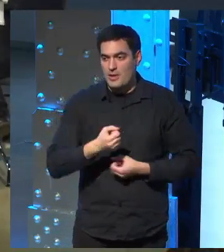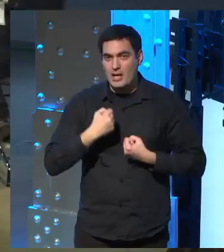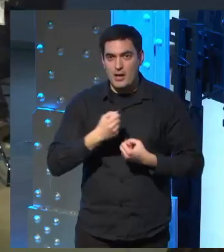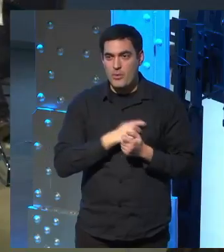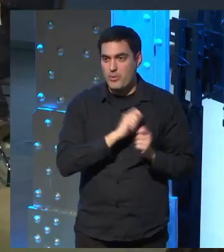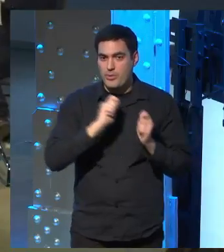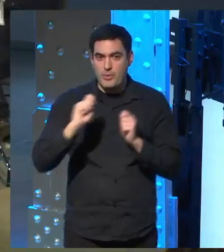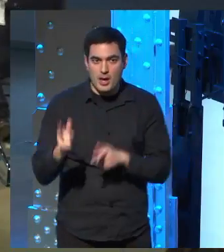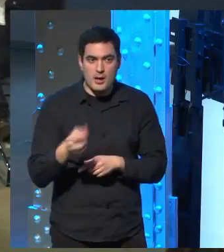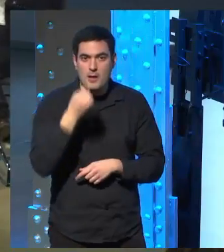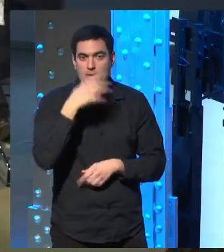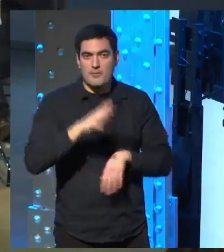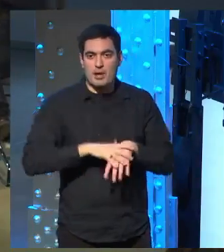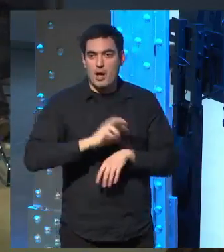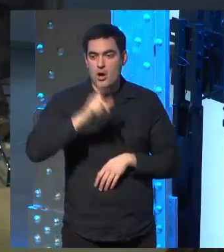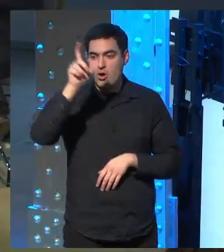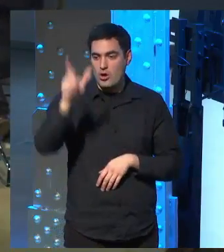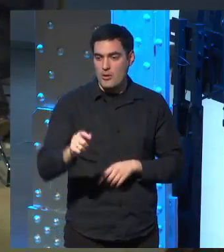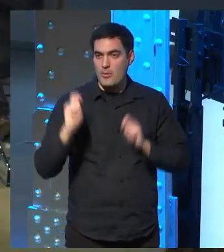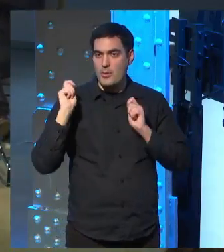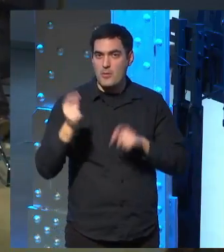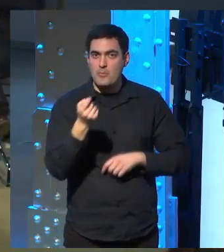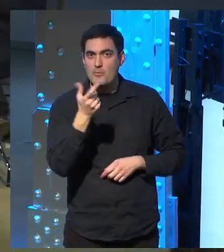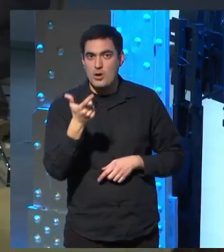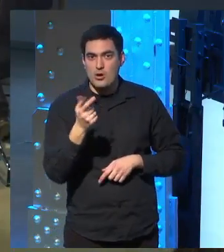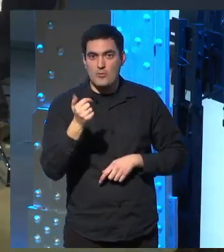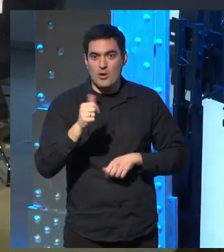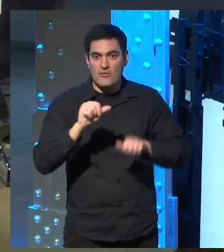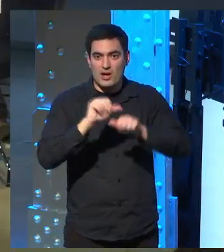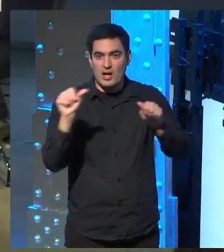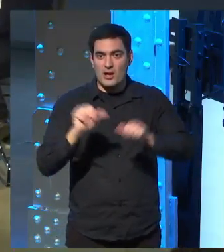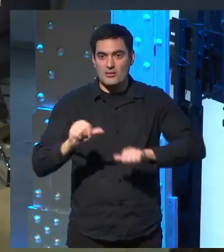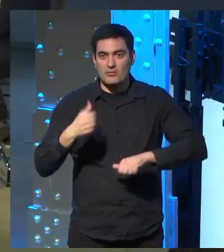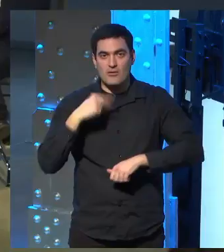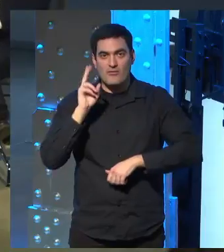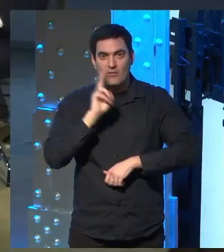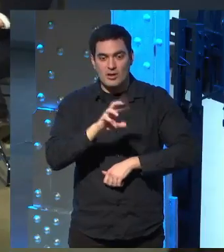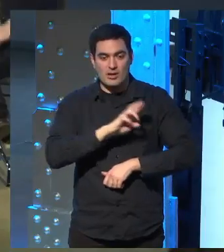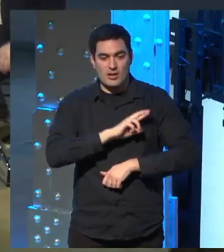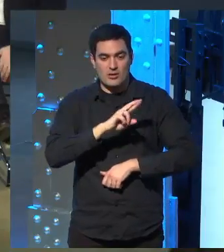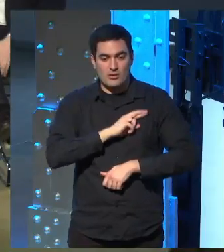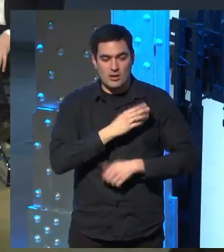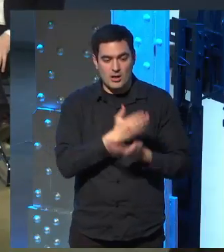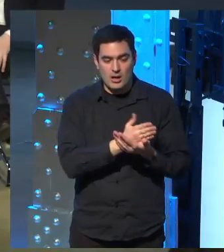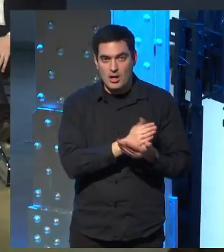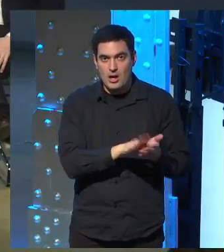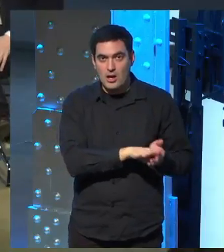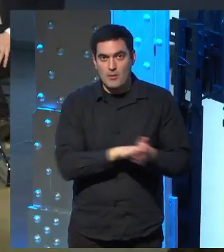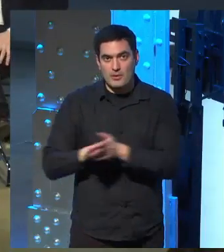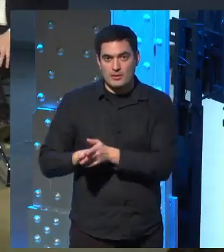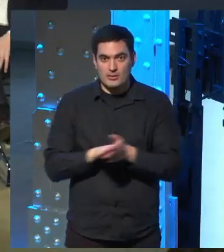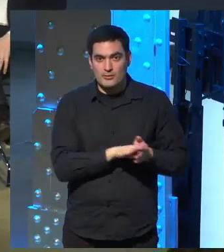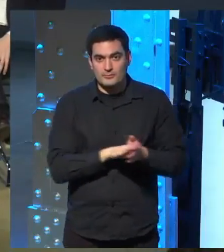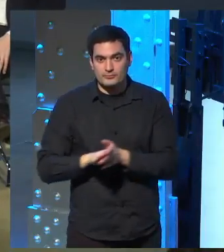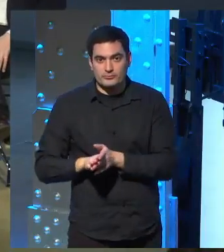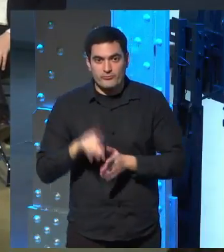o desearle el bien a otro, ¿no? Esa es un poco la versión en la que he estado pensando cuando vi el adagio religioso, que por otra parte es trascendente. Y ahora